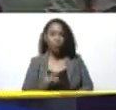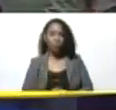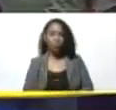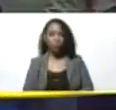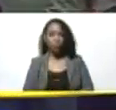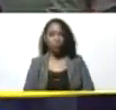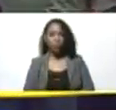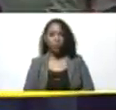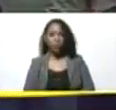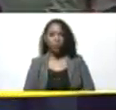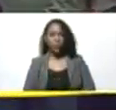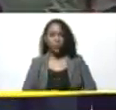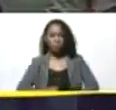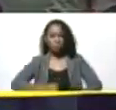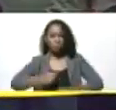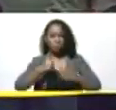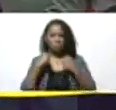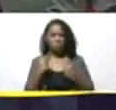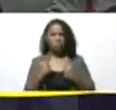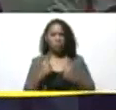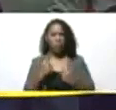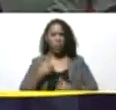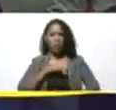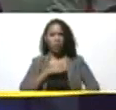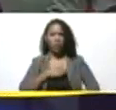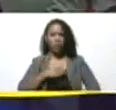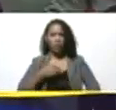y de dignidad de nuestros abuelos indios.